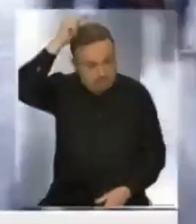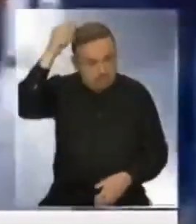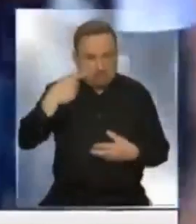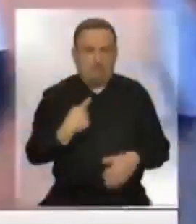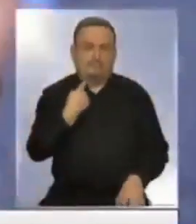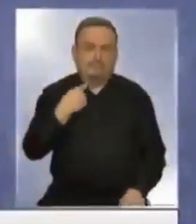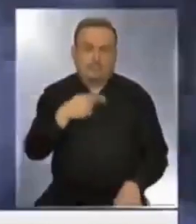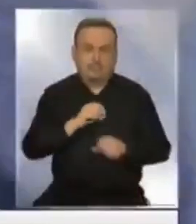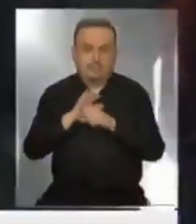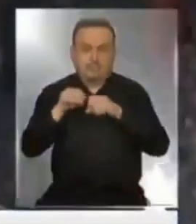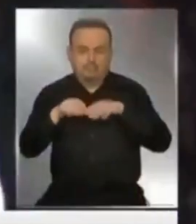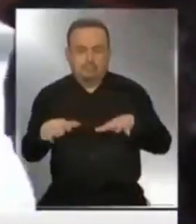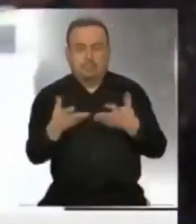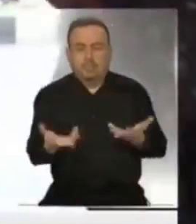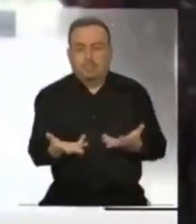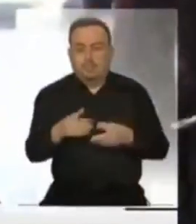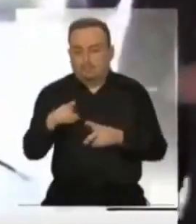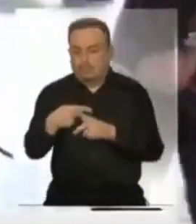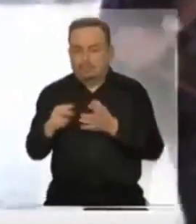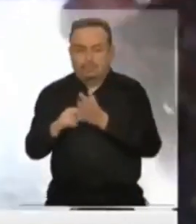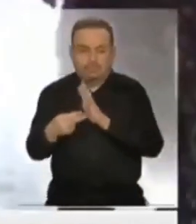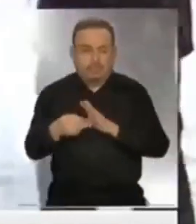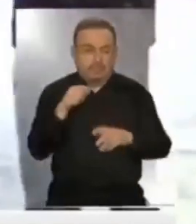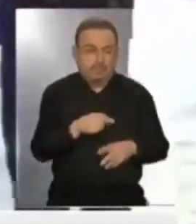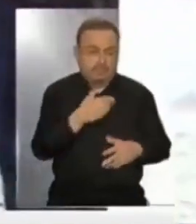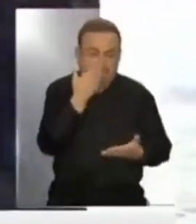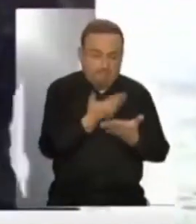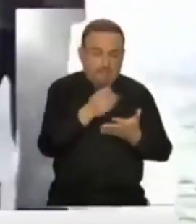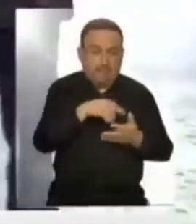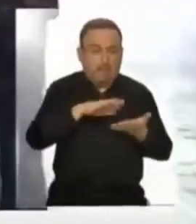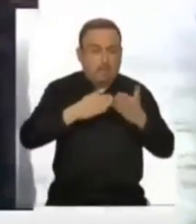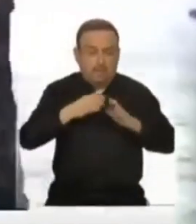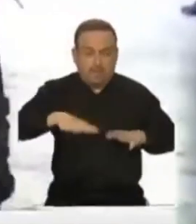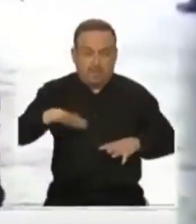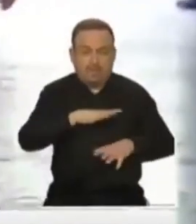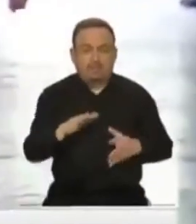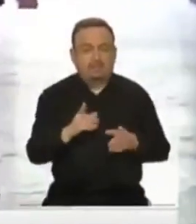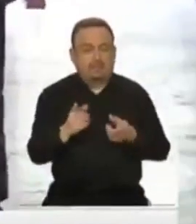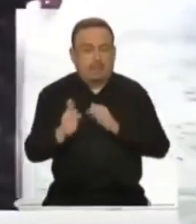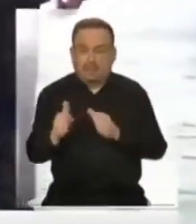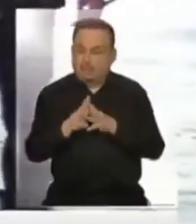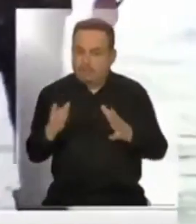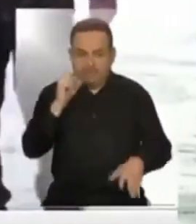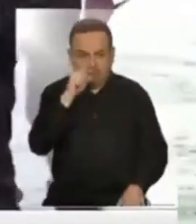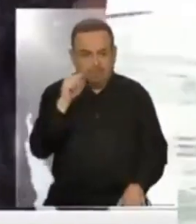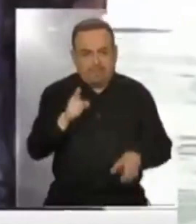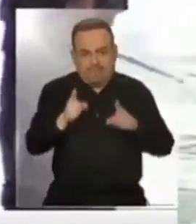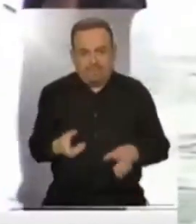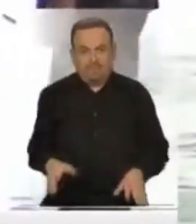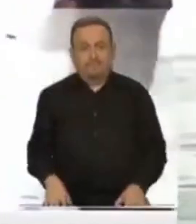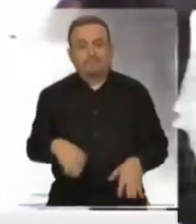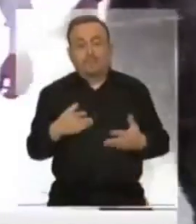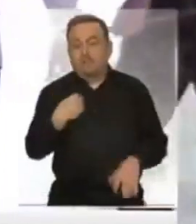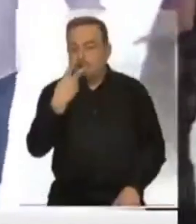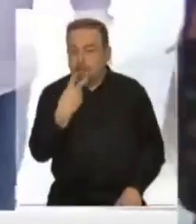que plantean es que, a diferencia de estos países donde fue epicentro, Brasil tiene un montón de condimentos que son aún peores, que tienen que